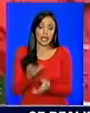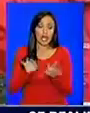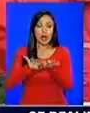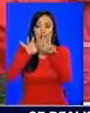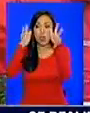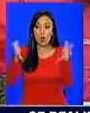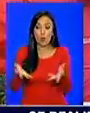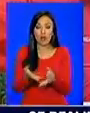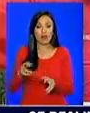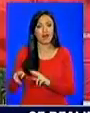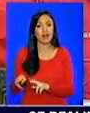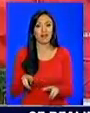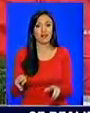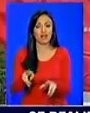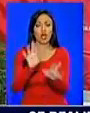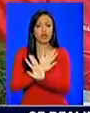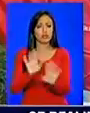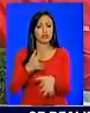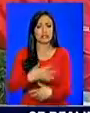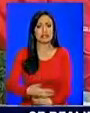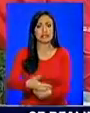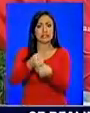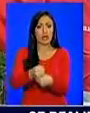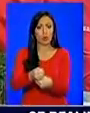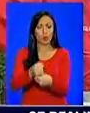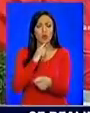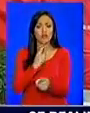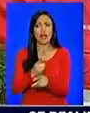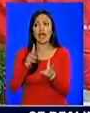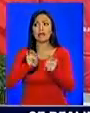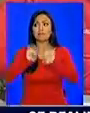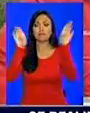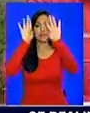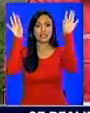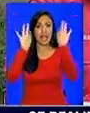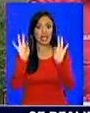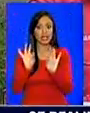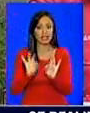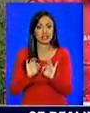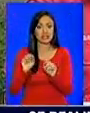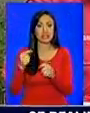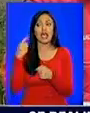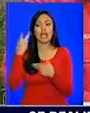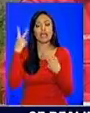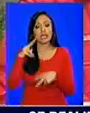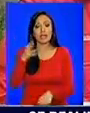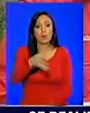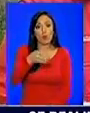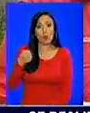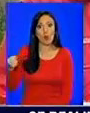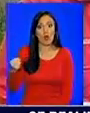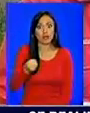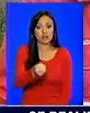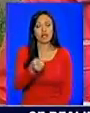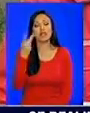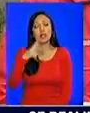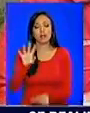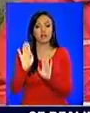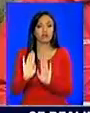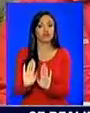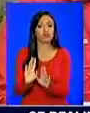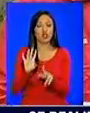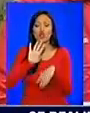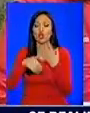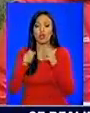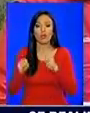El embaulado tiene seguridades. La empresa eléctrica tiene arriba unas compuertas que retiene casi todo el flujo de